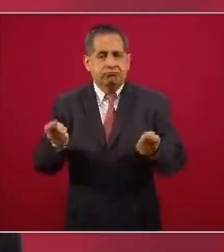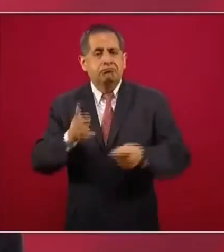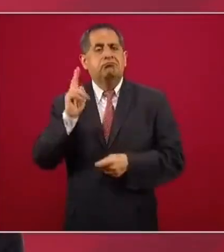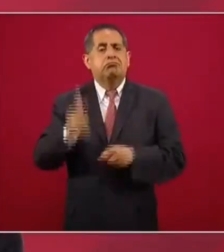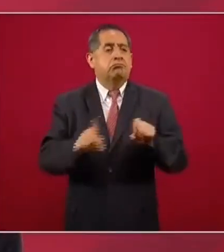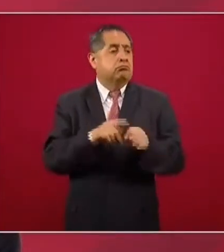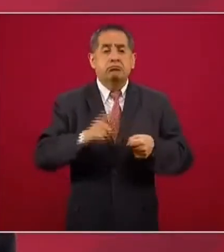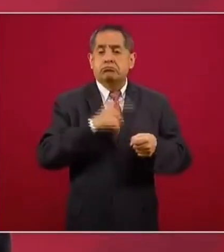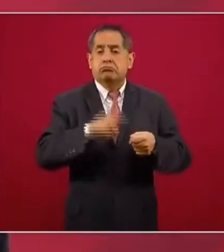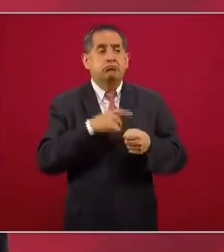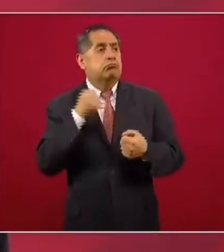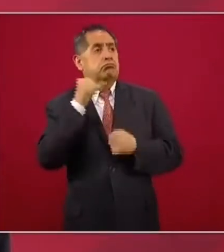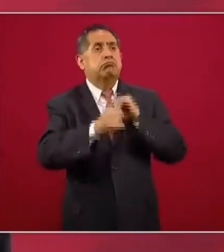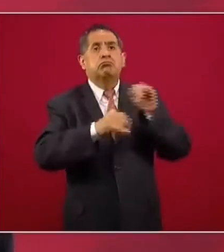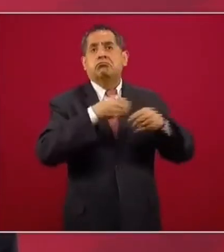refrescos embotellados,